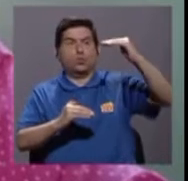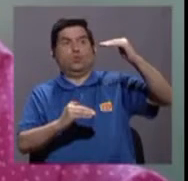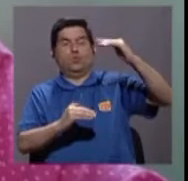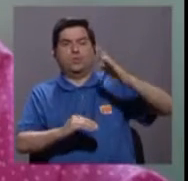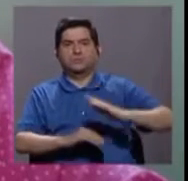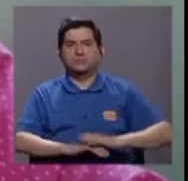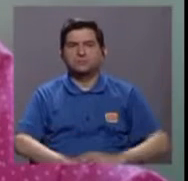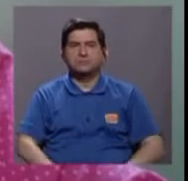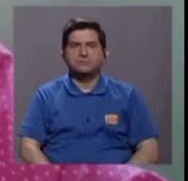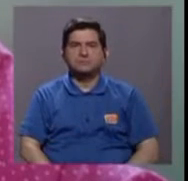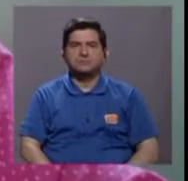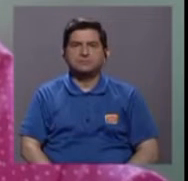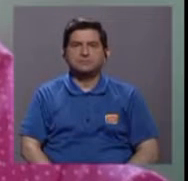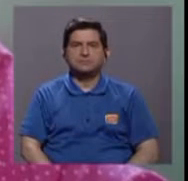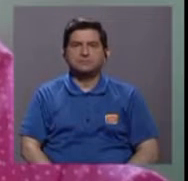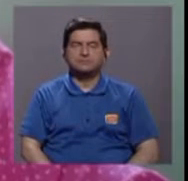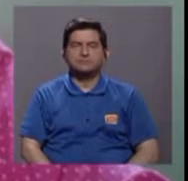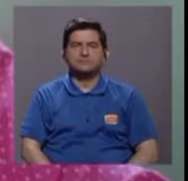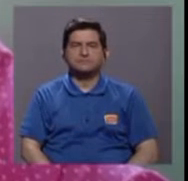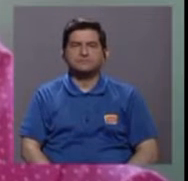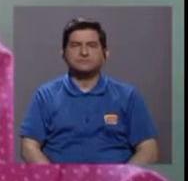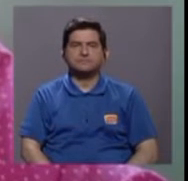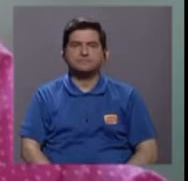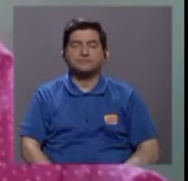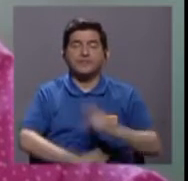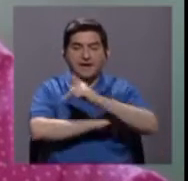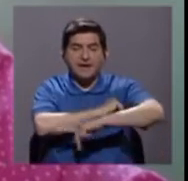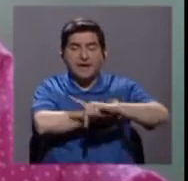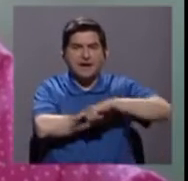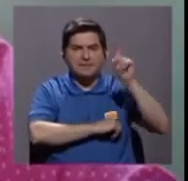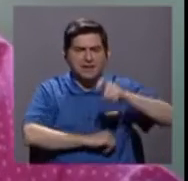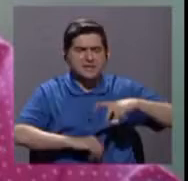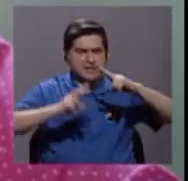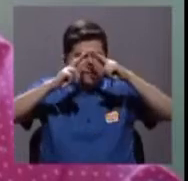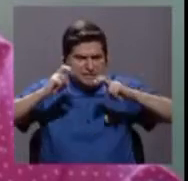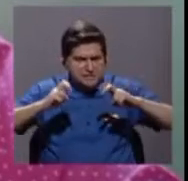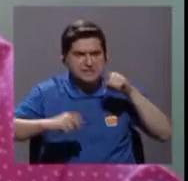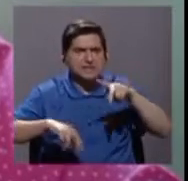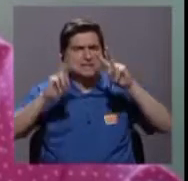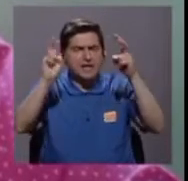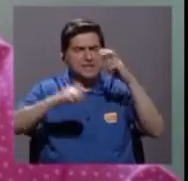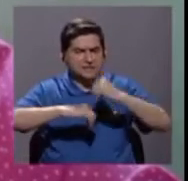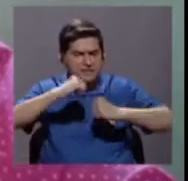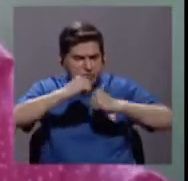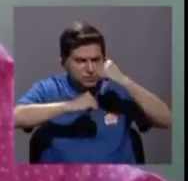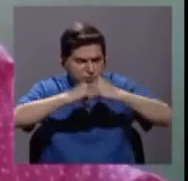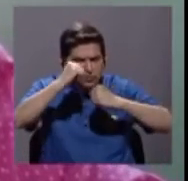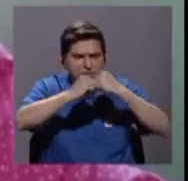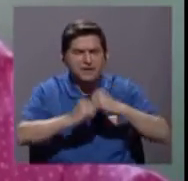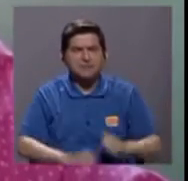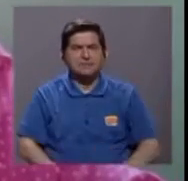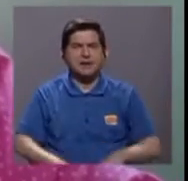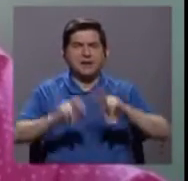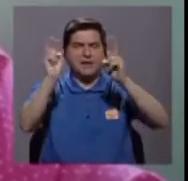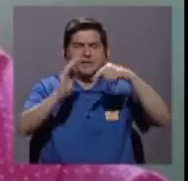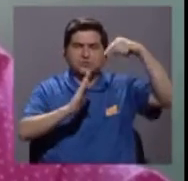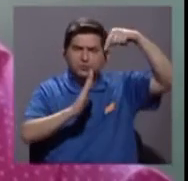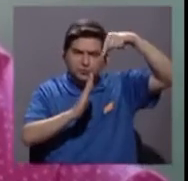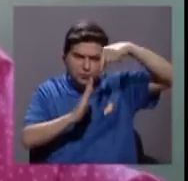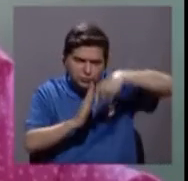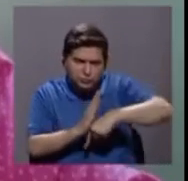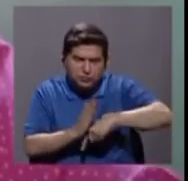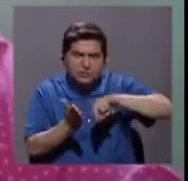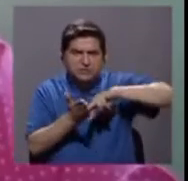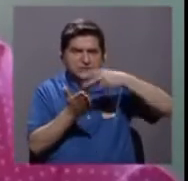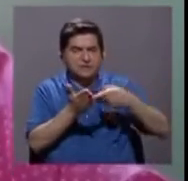¿verdad? Que el país debe revisar porque ese es un tema estructural, es un tema de fondo. Eso quiere decir